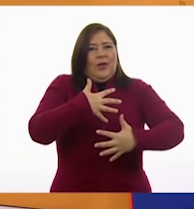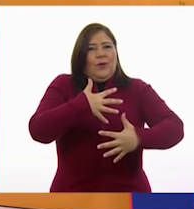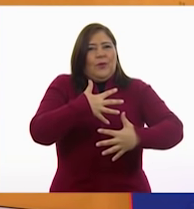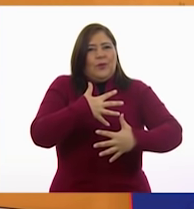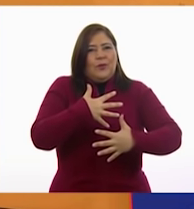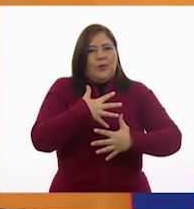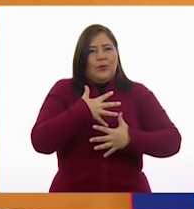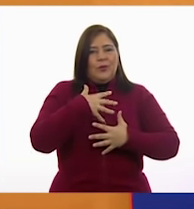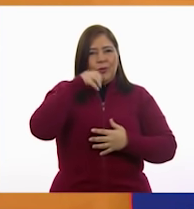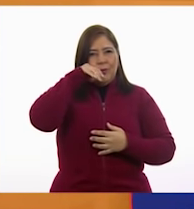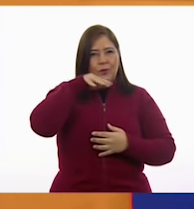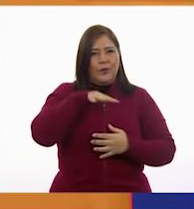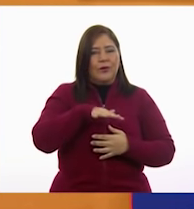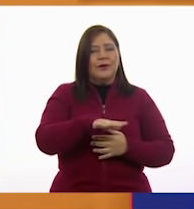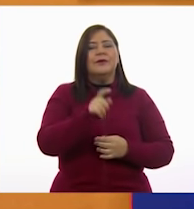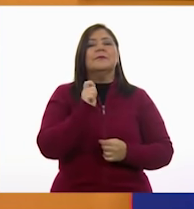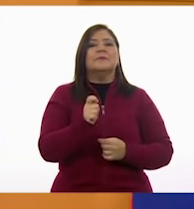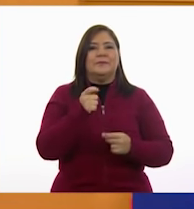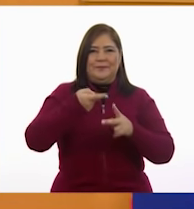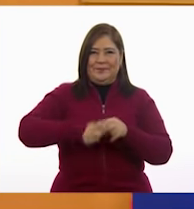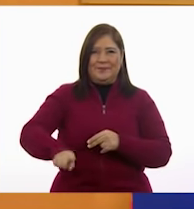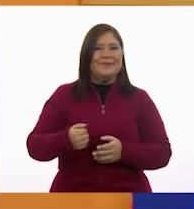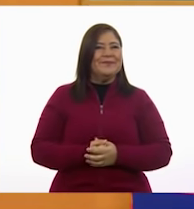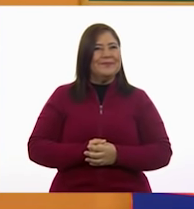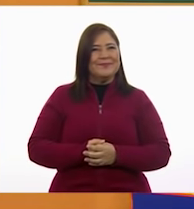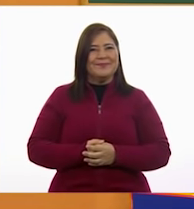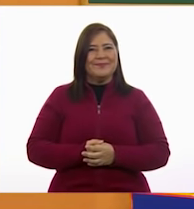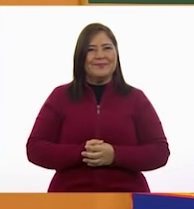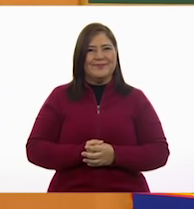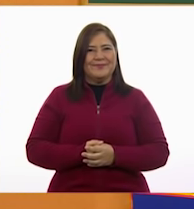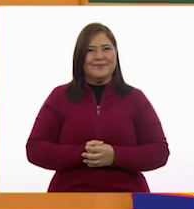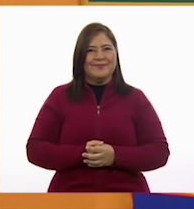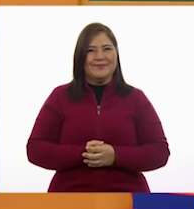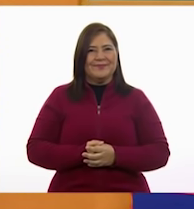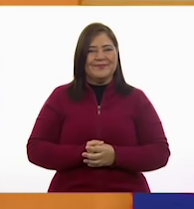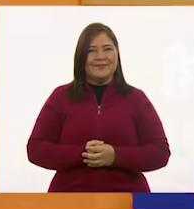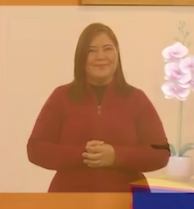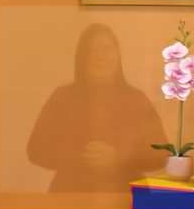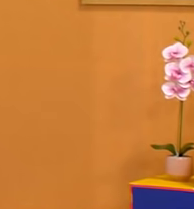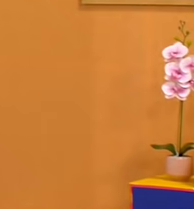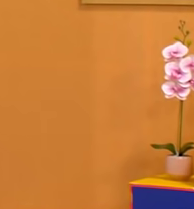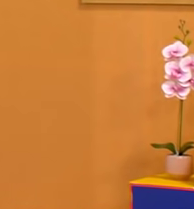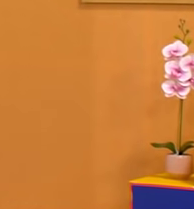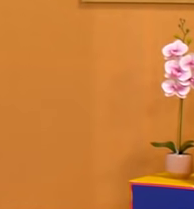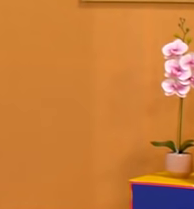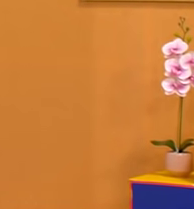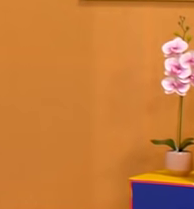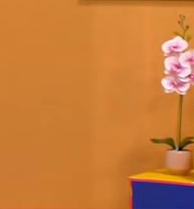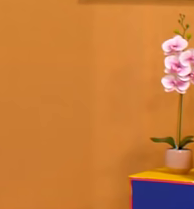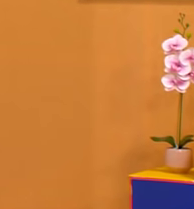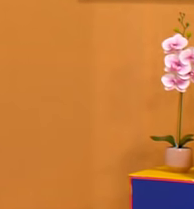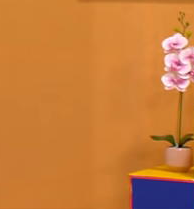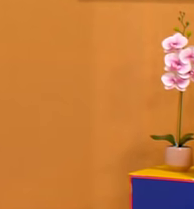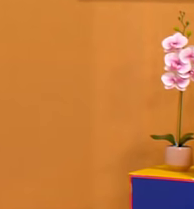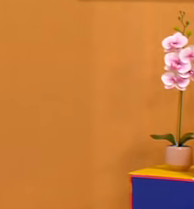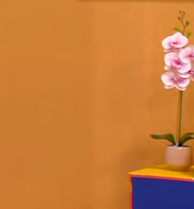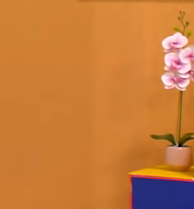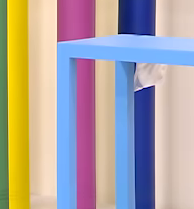Sacamos el aire y empezamos. Epo, etai, tai,